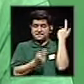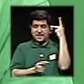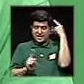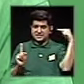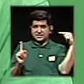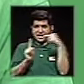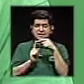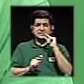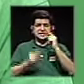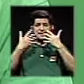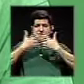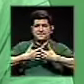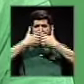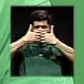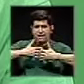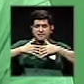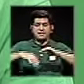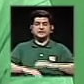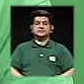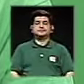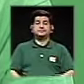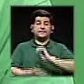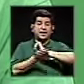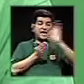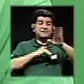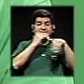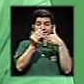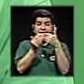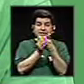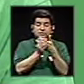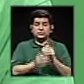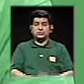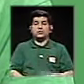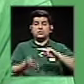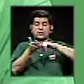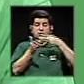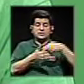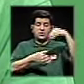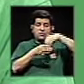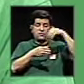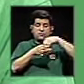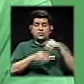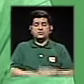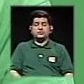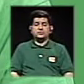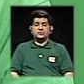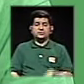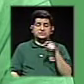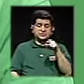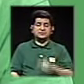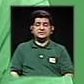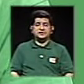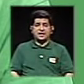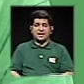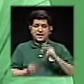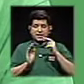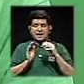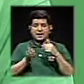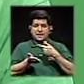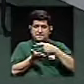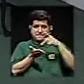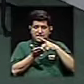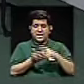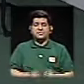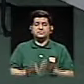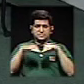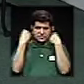hasta pequeñas empresas verdad evadir todo lo que son fondos de asignaciones familiares evadir todo lo que son deudas